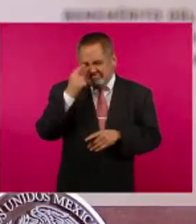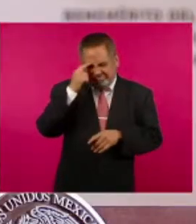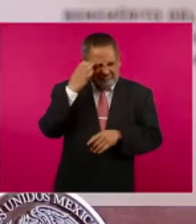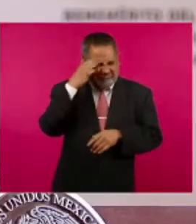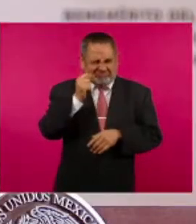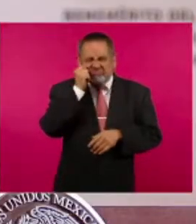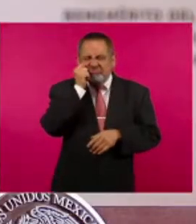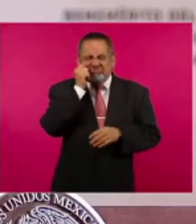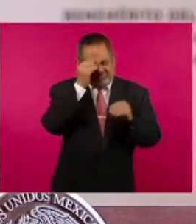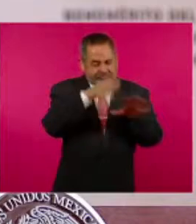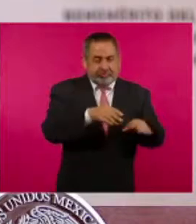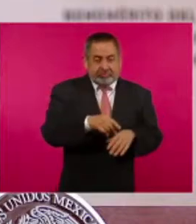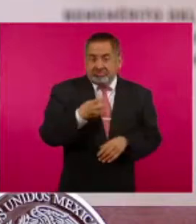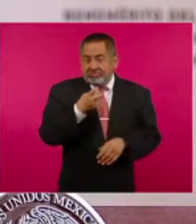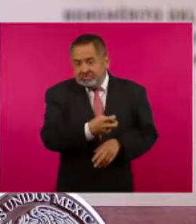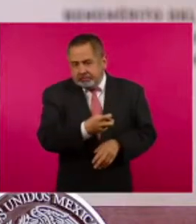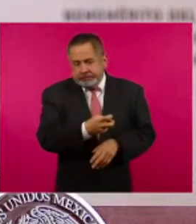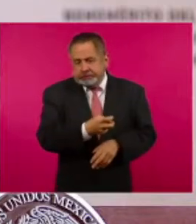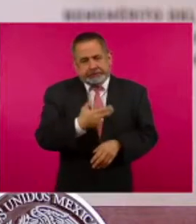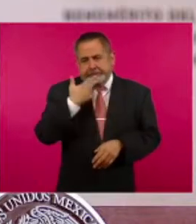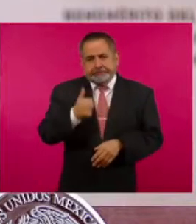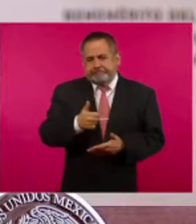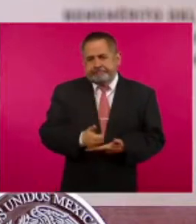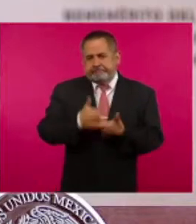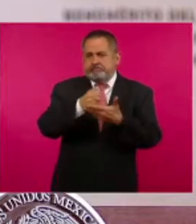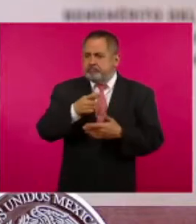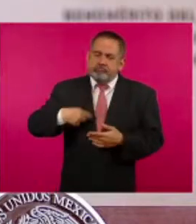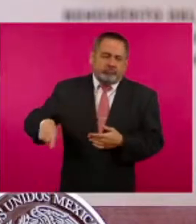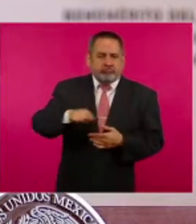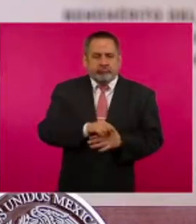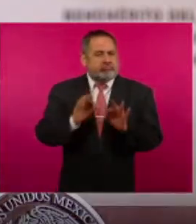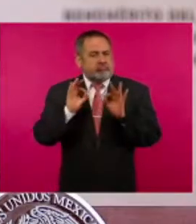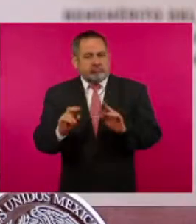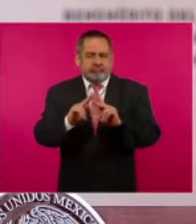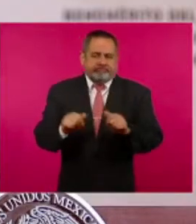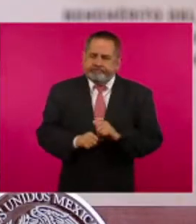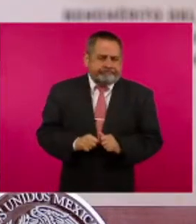crudeza en las redes sociales, no abona a absolutamente nada.